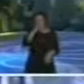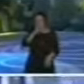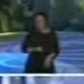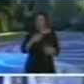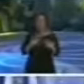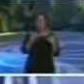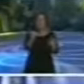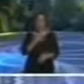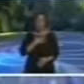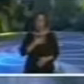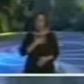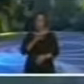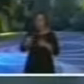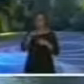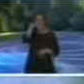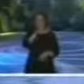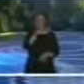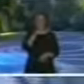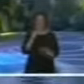Bambas siga saliendo día a día. Gracias.